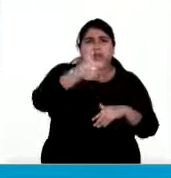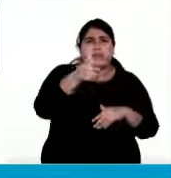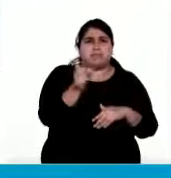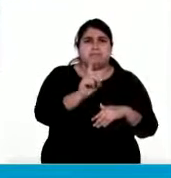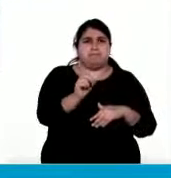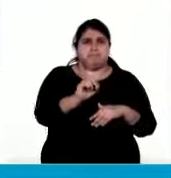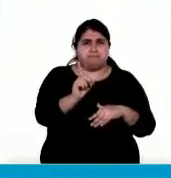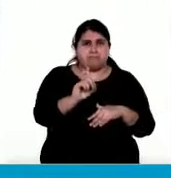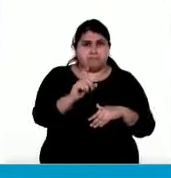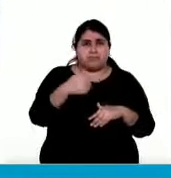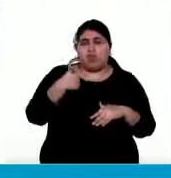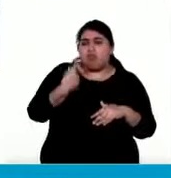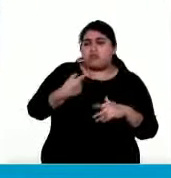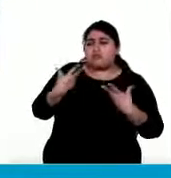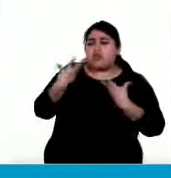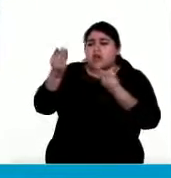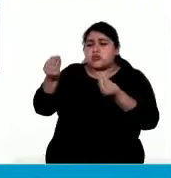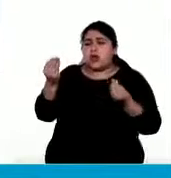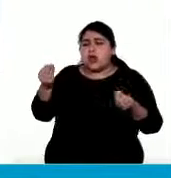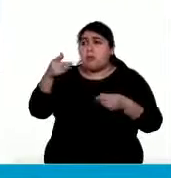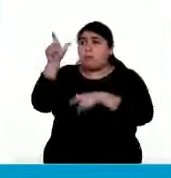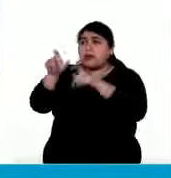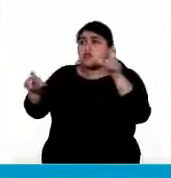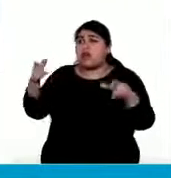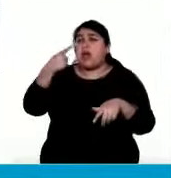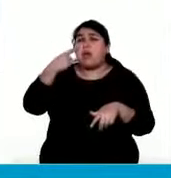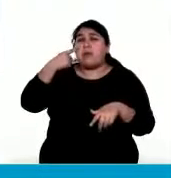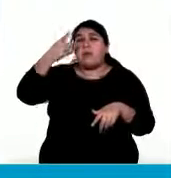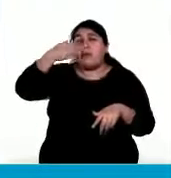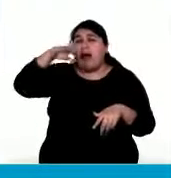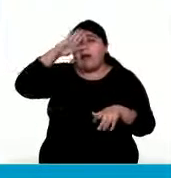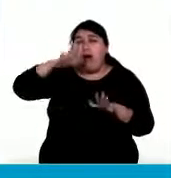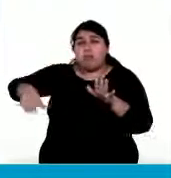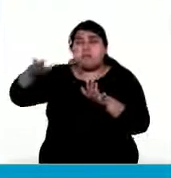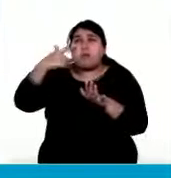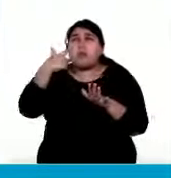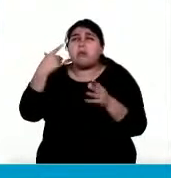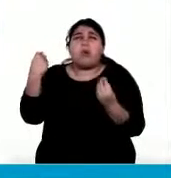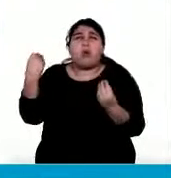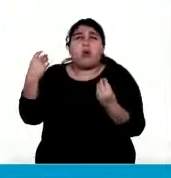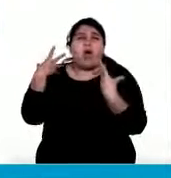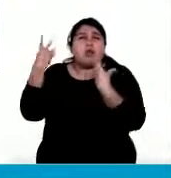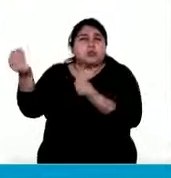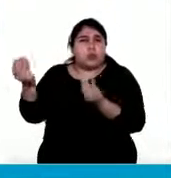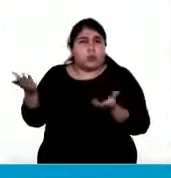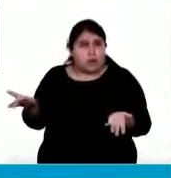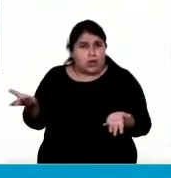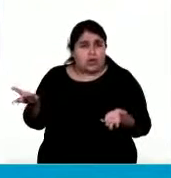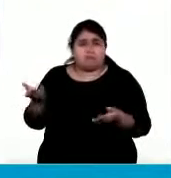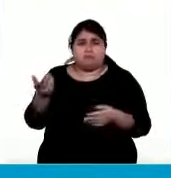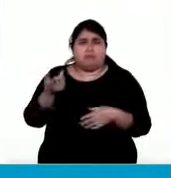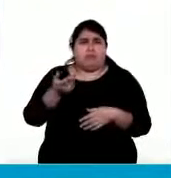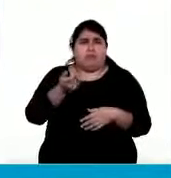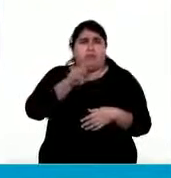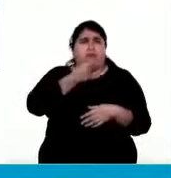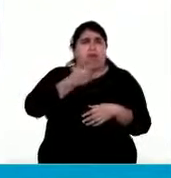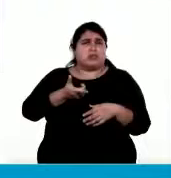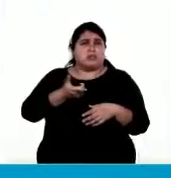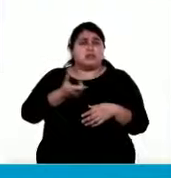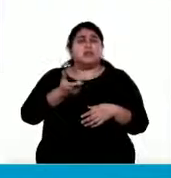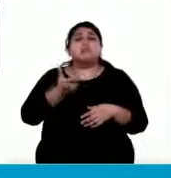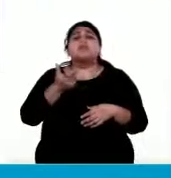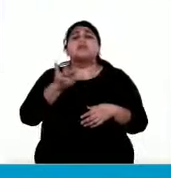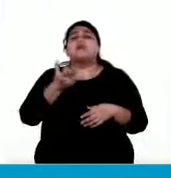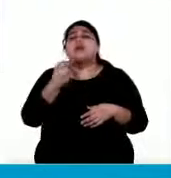¿Cómo podemos ayudar a quienes viven en el campo? Esto es una herramienta sencilla y que lo que en